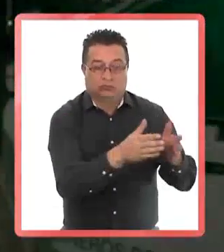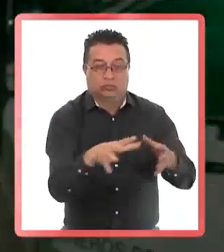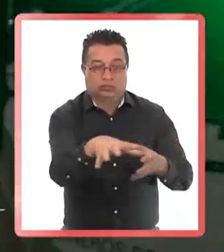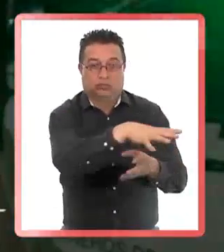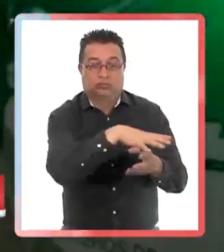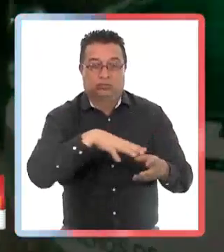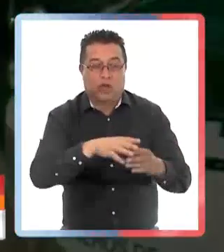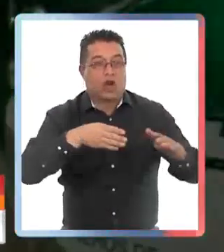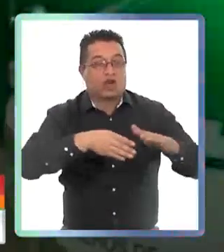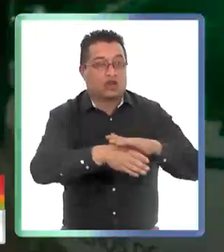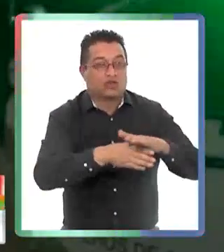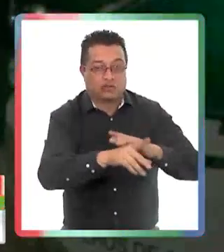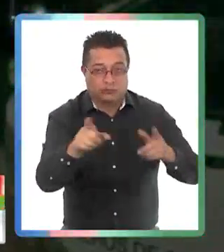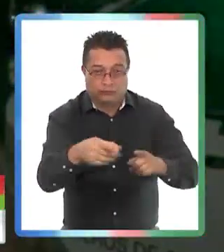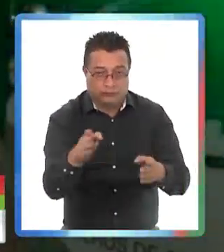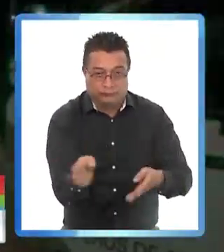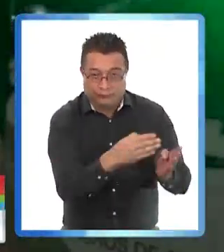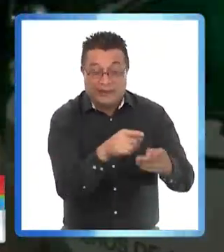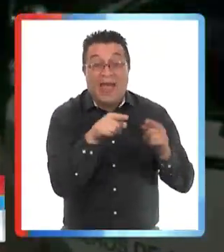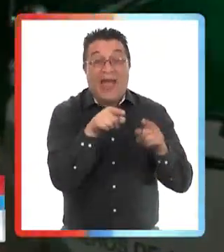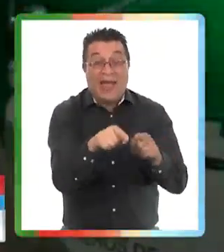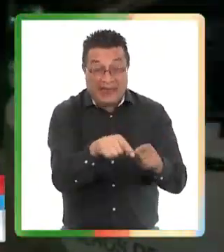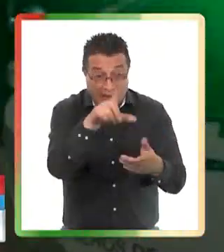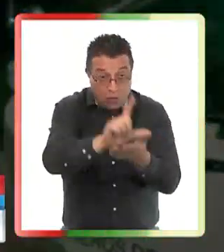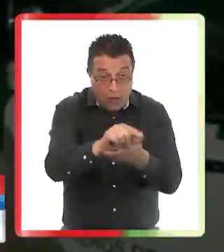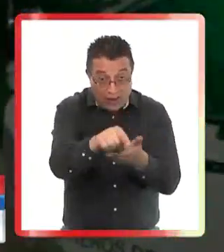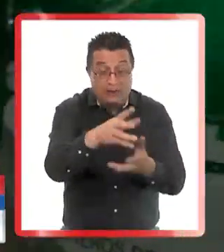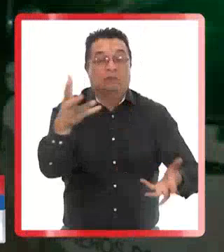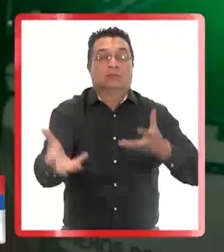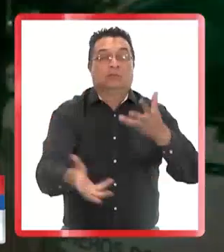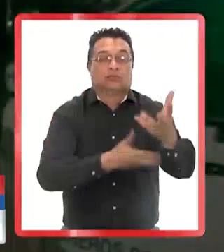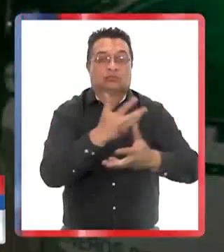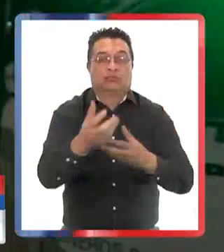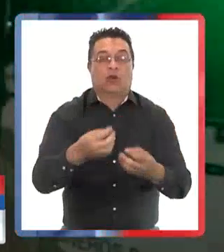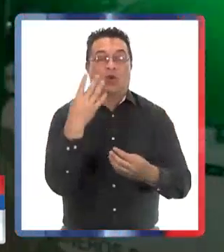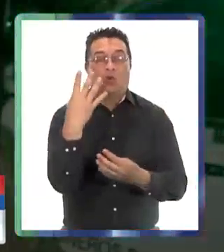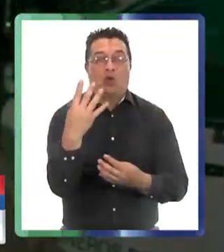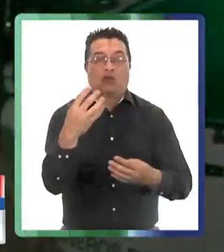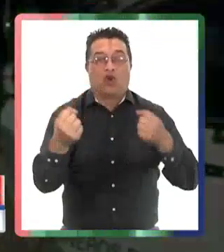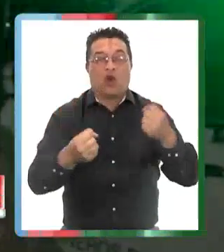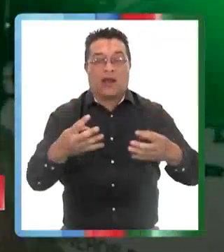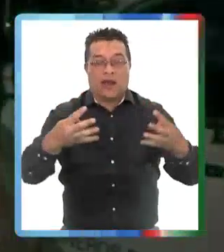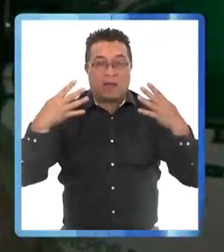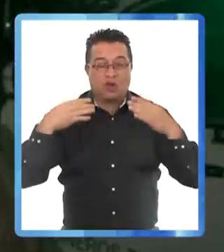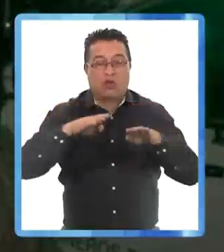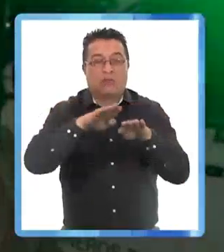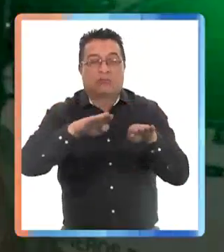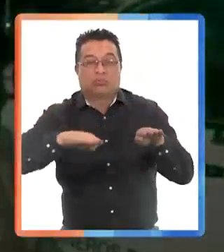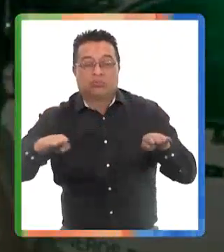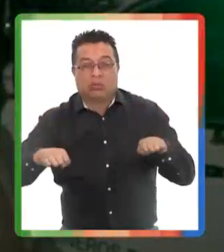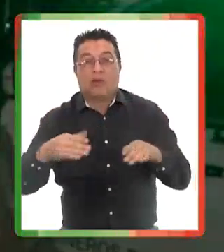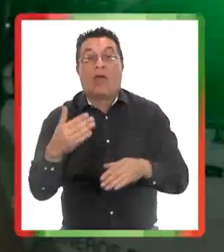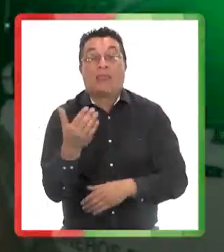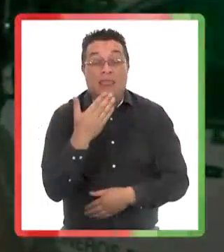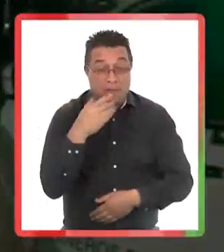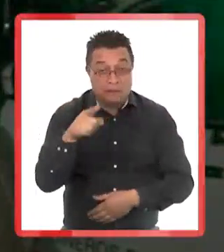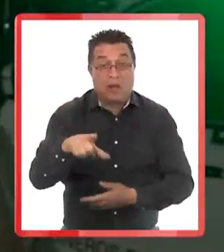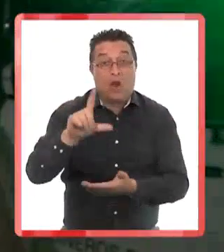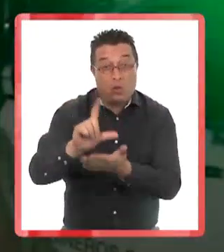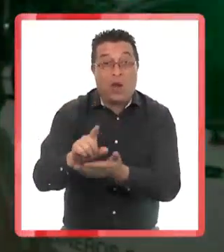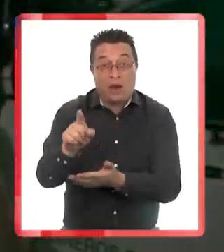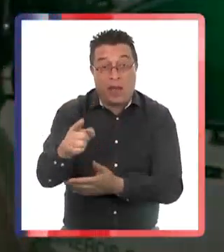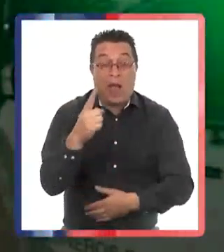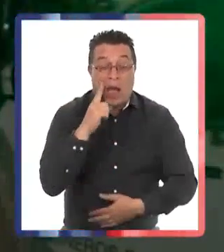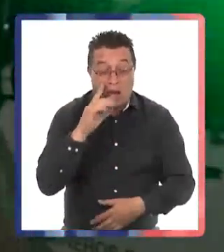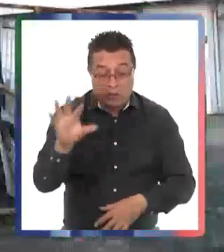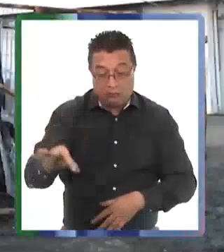esta empresa administradora de alimentos, sacando desde el perímetro exterior el portón de acceso. En el lugar procede a quemar 4 camiones